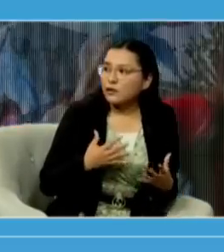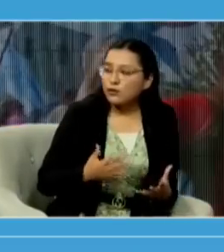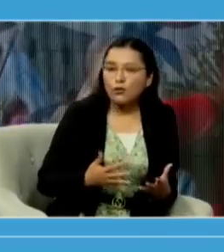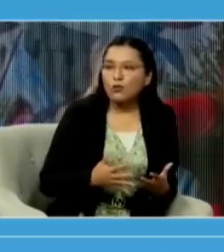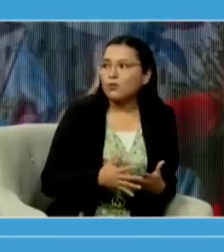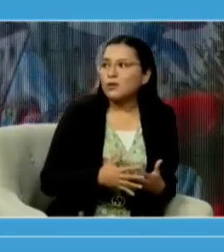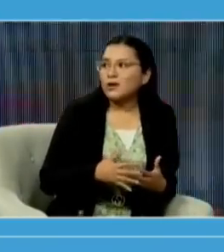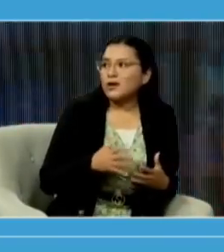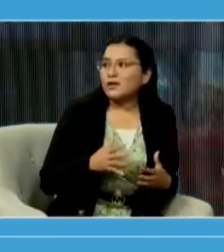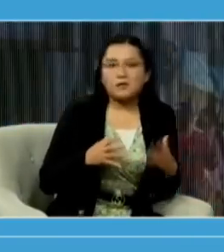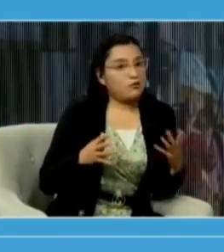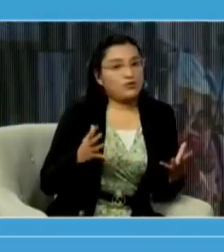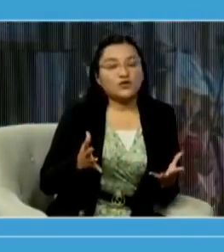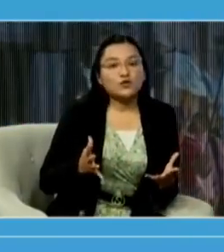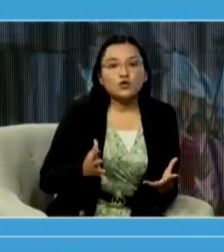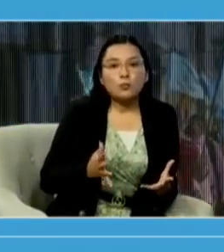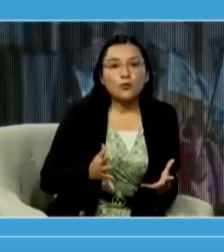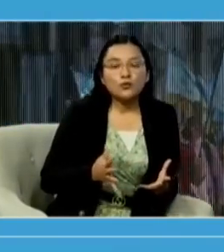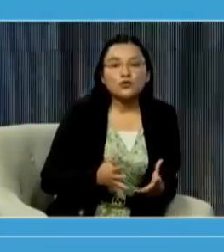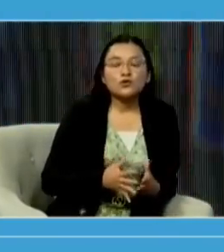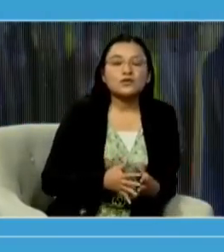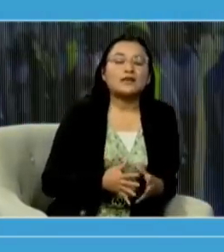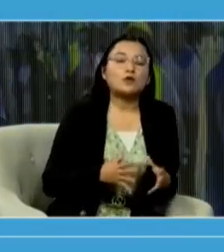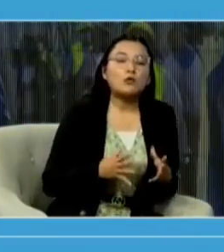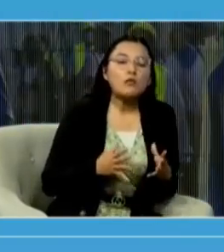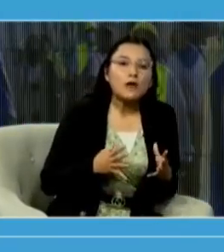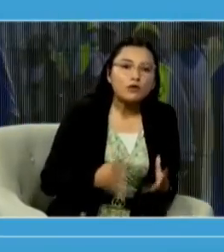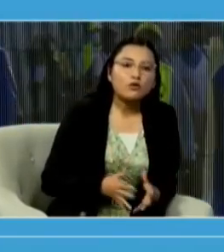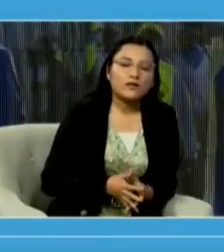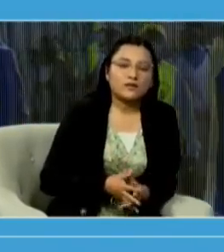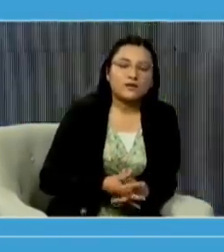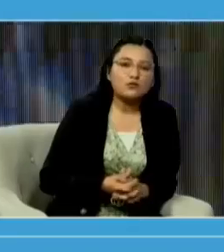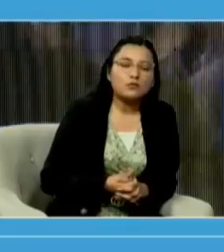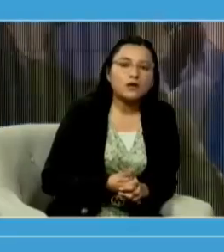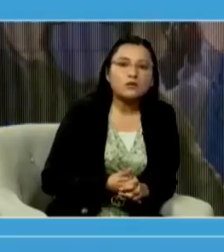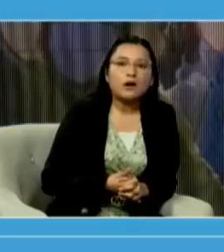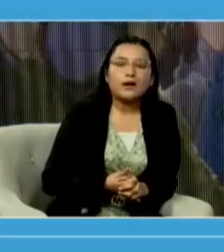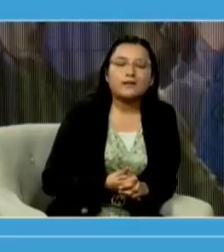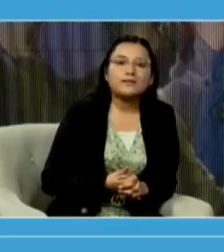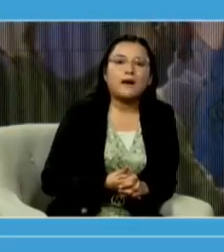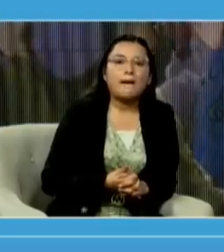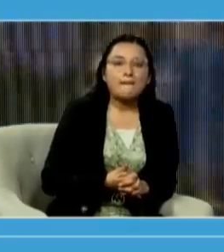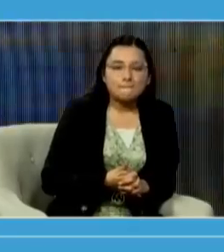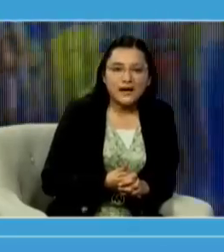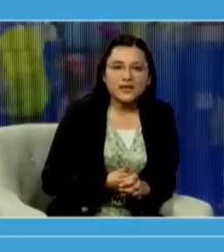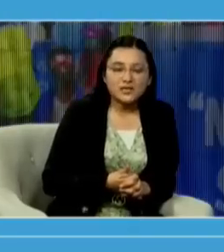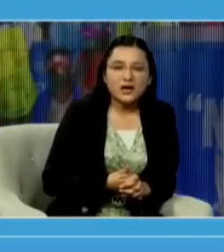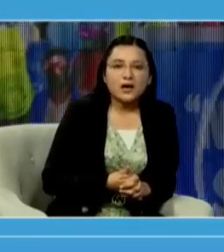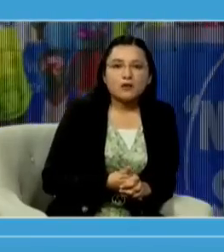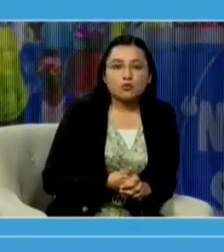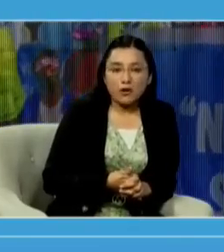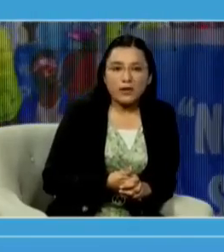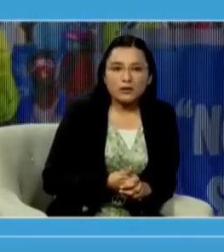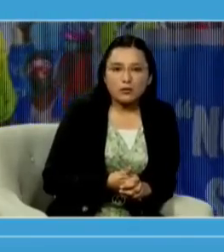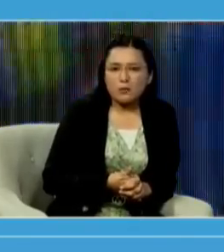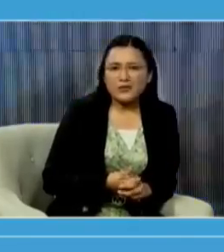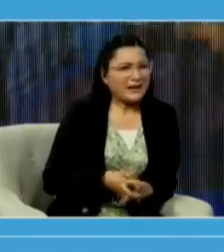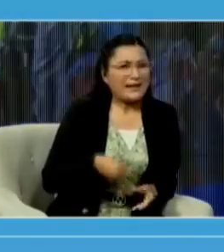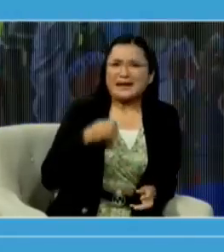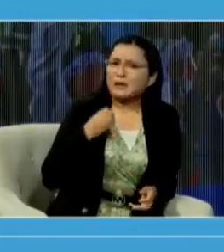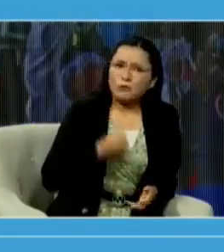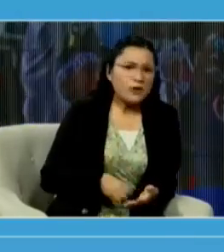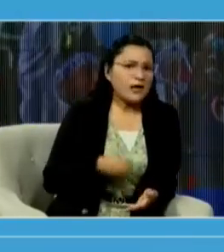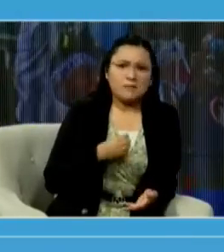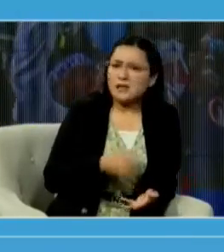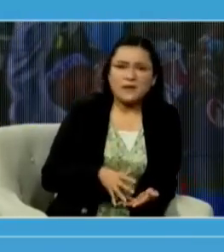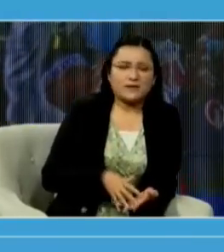tomas de dron y de los distintos puntos de todo el Perú que se están sumando a esta marcha. Nuevamente, lo vamos a